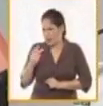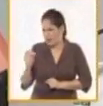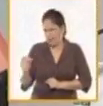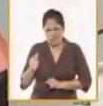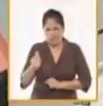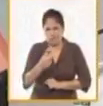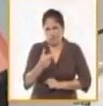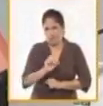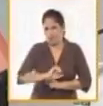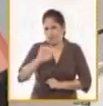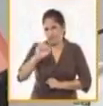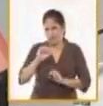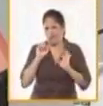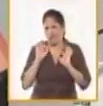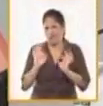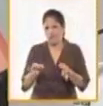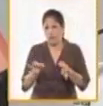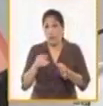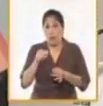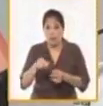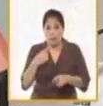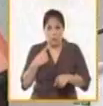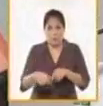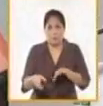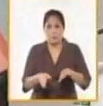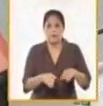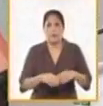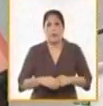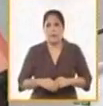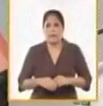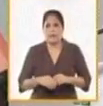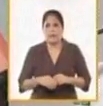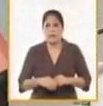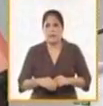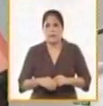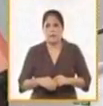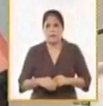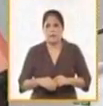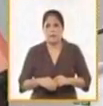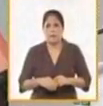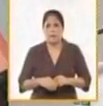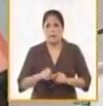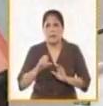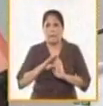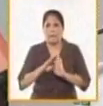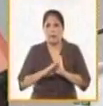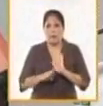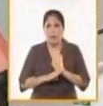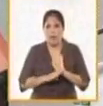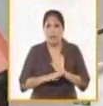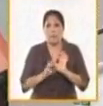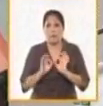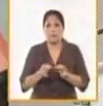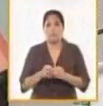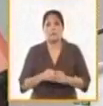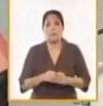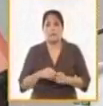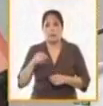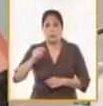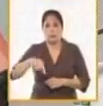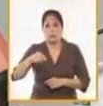victoria, y también estaremos hablando en los últimos minutos de nuestro programa sobre la